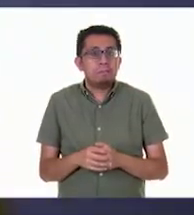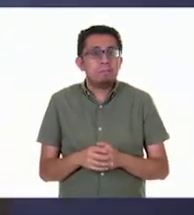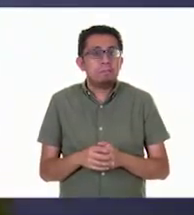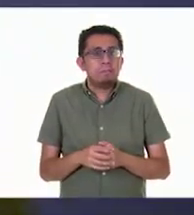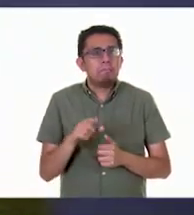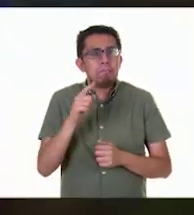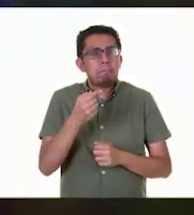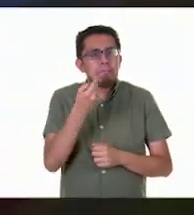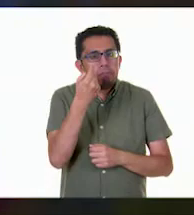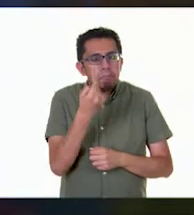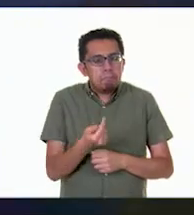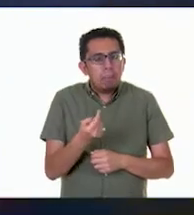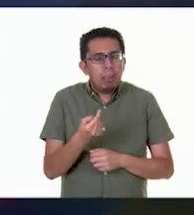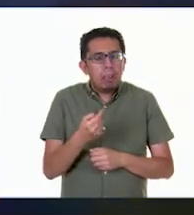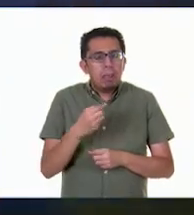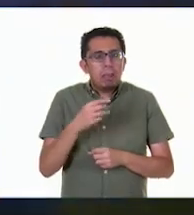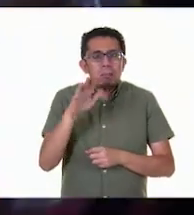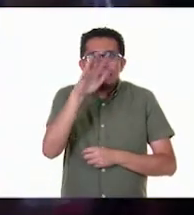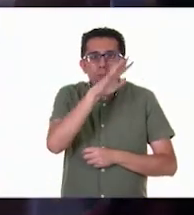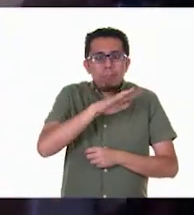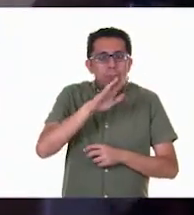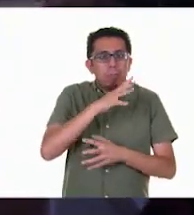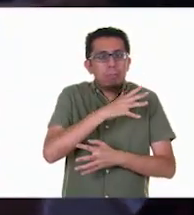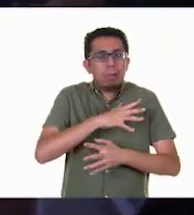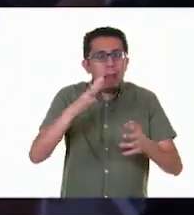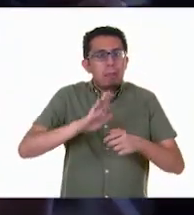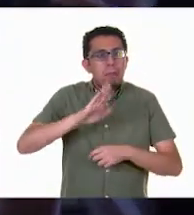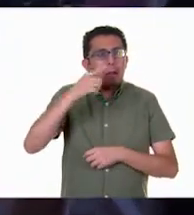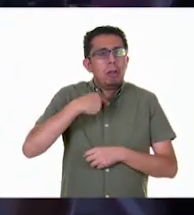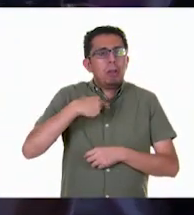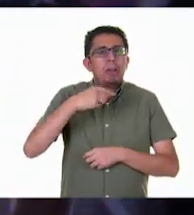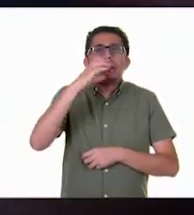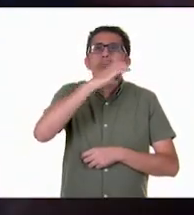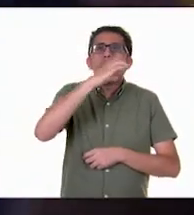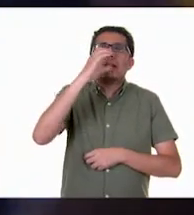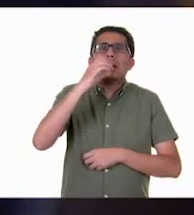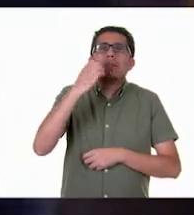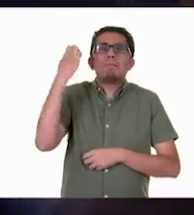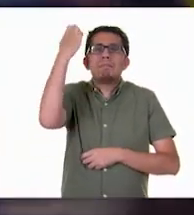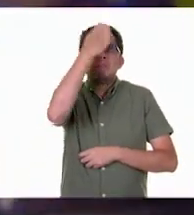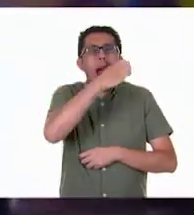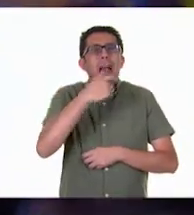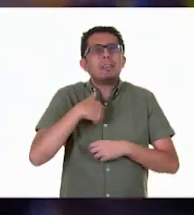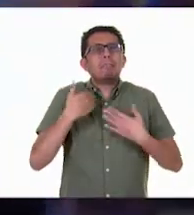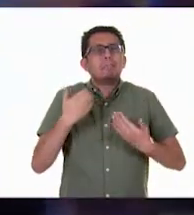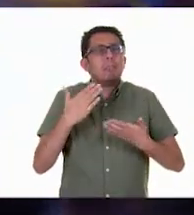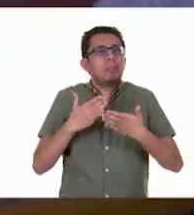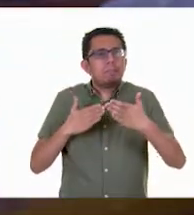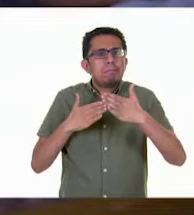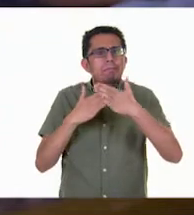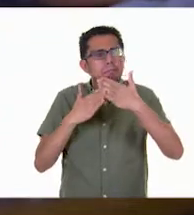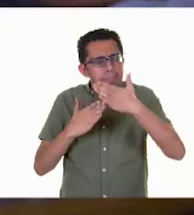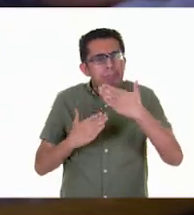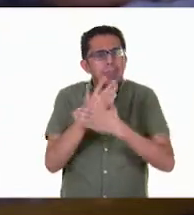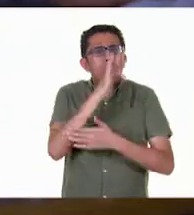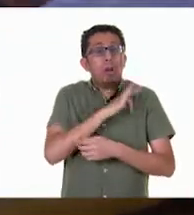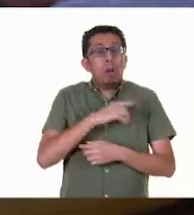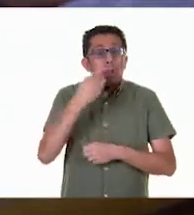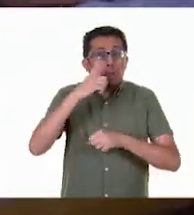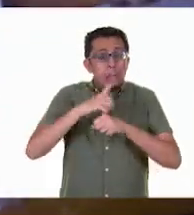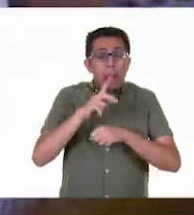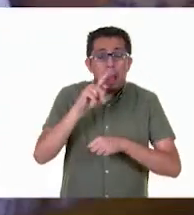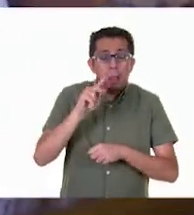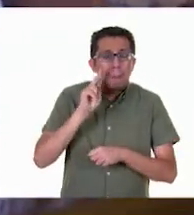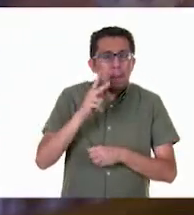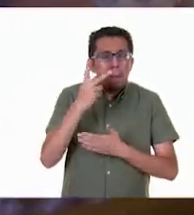Cuando eres pequeña, el mundo parece ser inmenso, pero para mí fue el cielo el que me hizo entender que no había límites. Un día en la televisión,